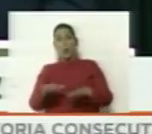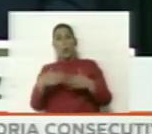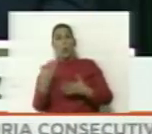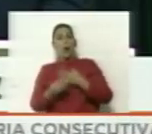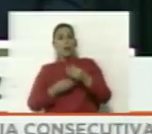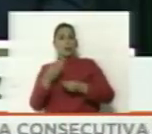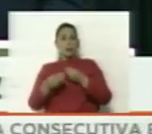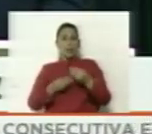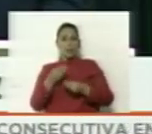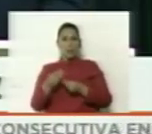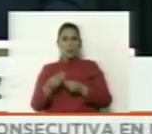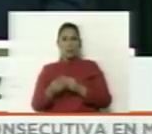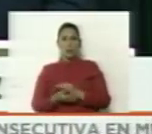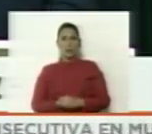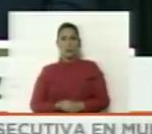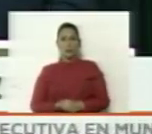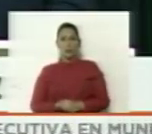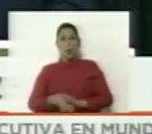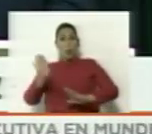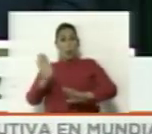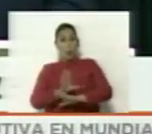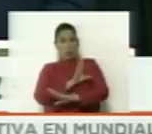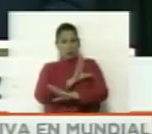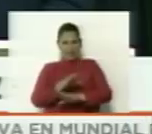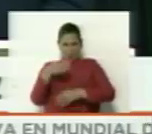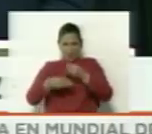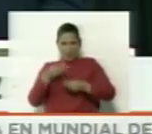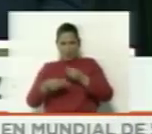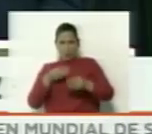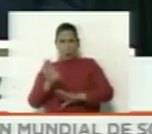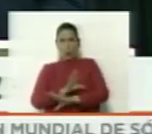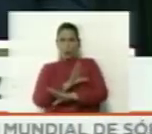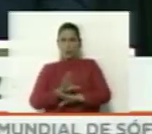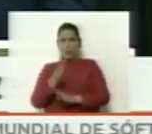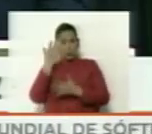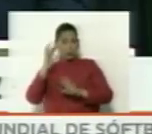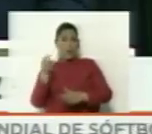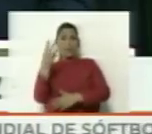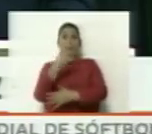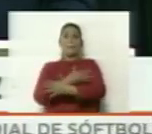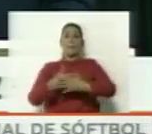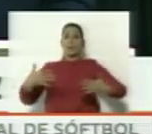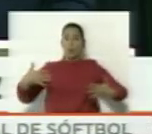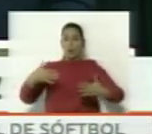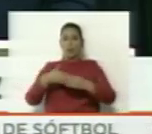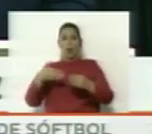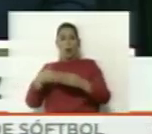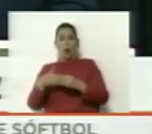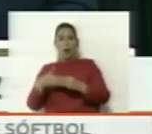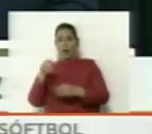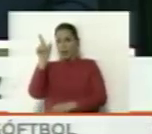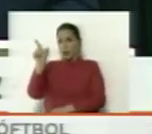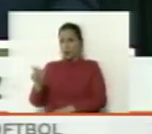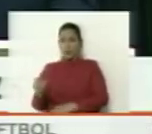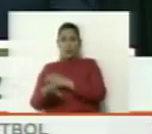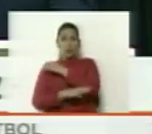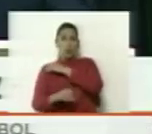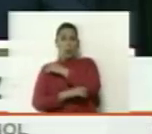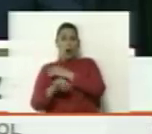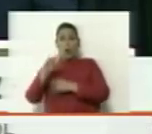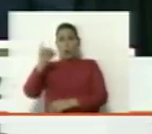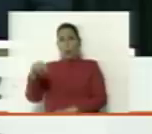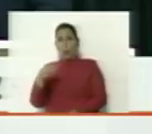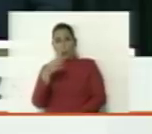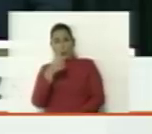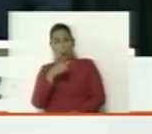el malhadado concierto, cuyos 3 millones de dólares fueron robados directamente por el señor Guaidó, y de los cuales